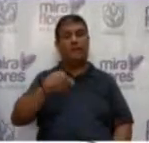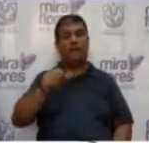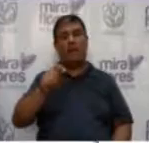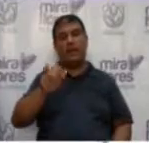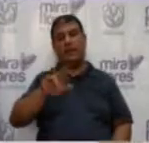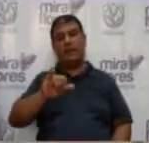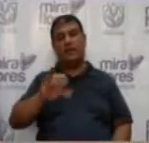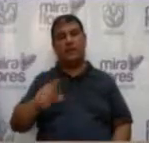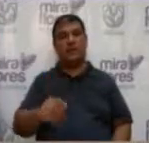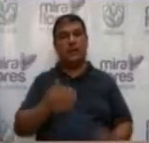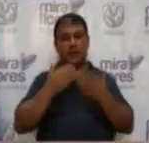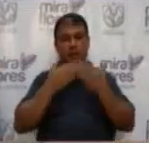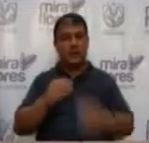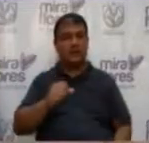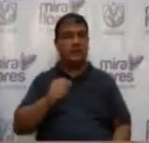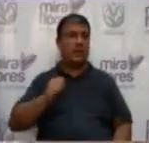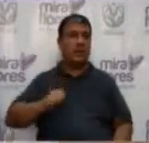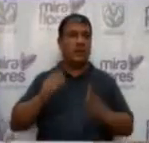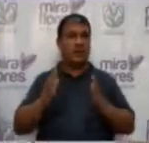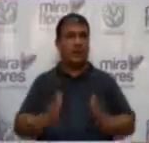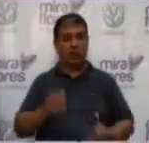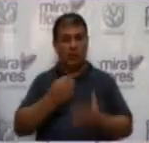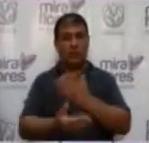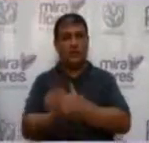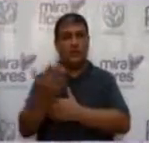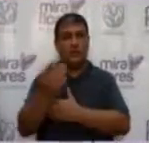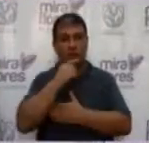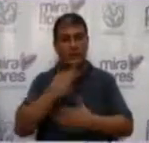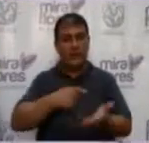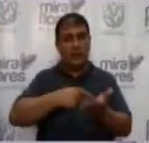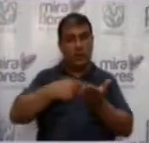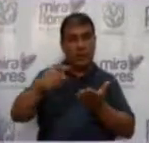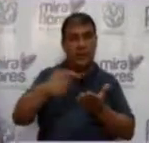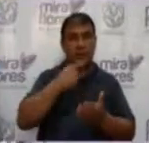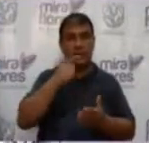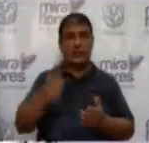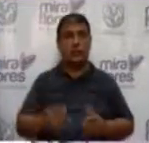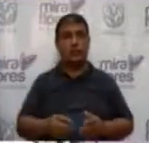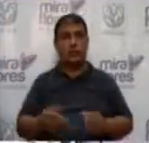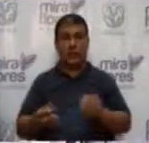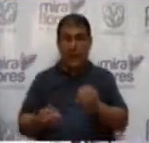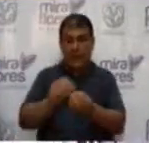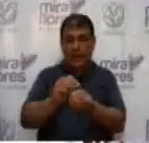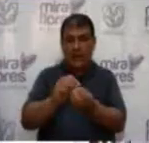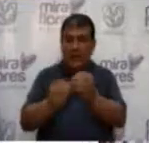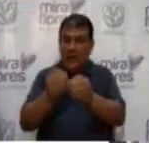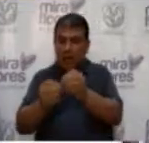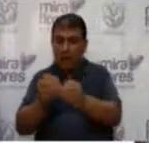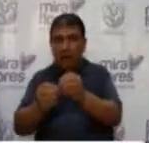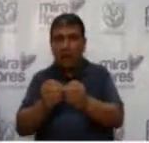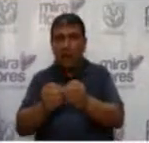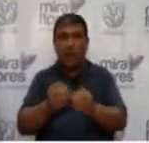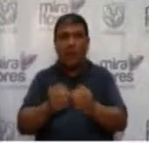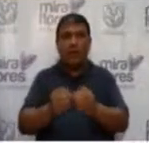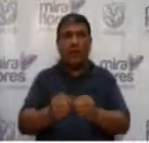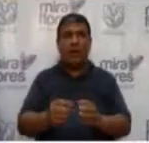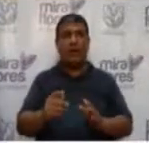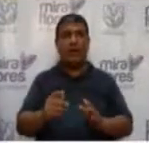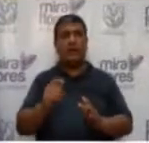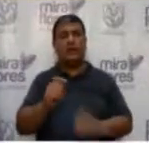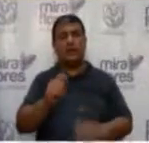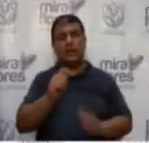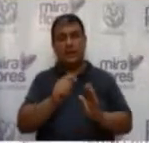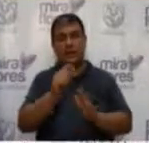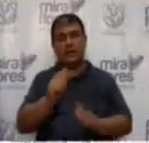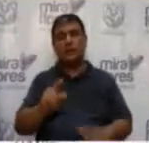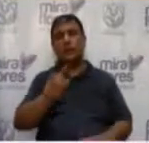Vida. Sí, gracias, señor alcalde. Buenos días. Esta ordenanza es simplemente una adecuación al TUPA, o sea, al texto único de